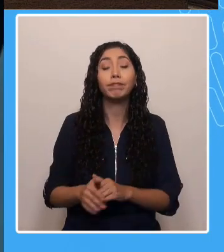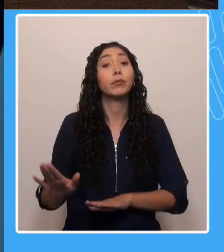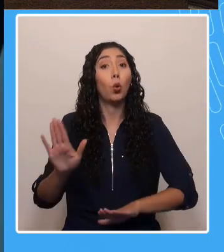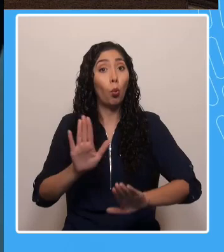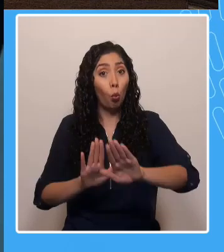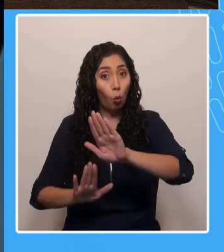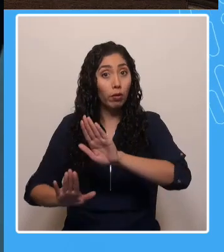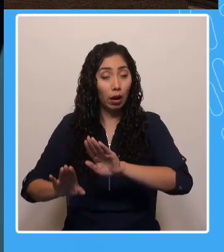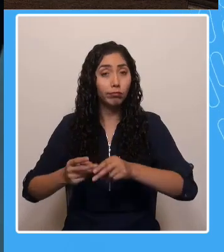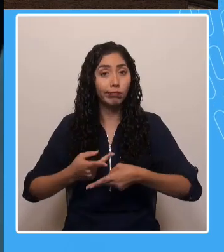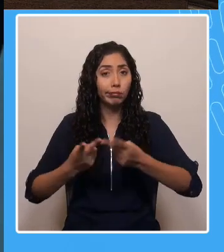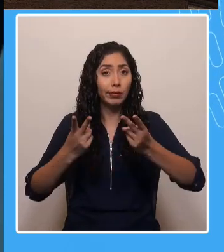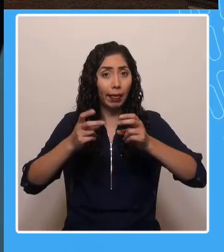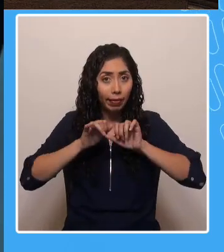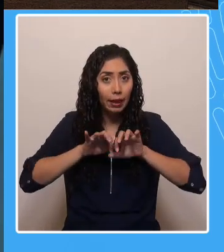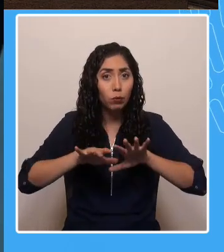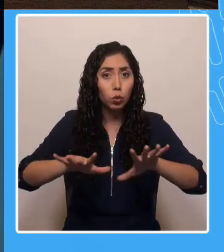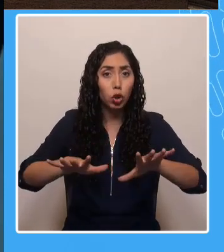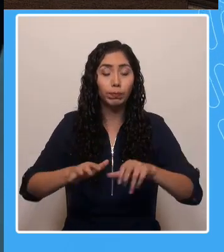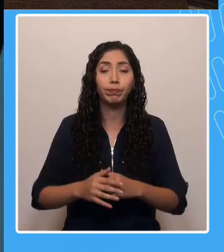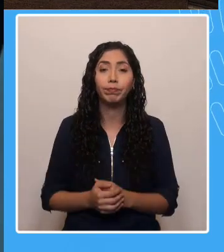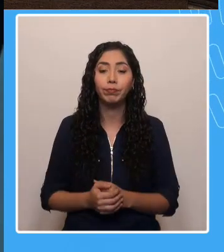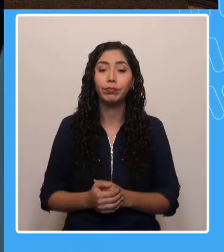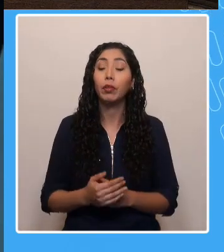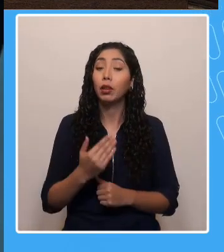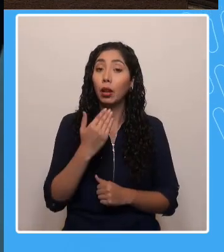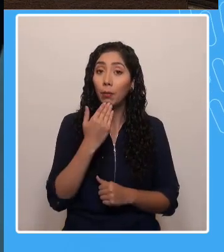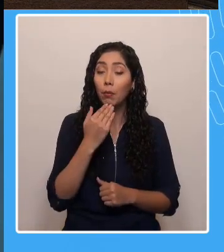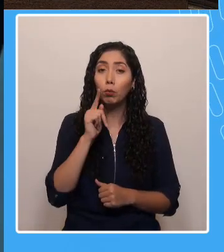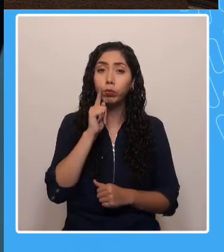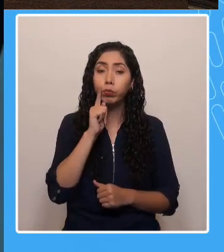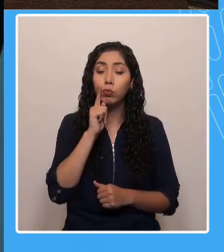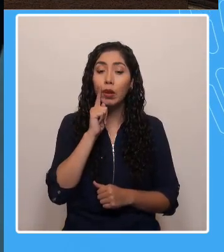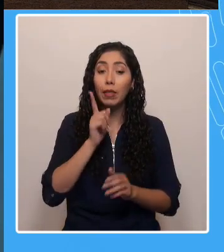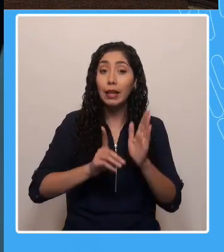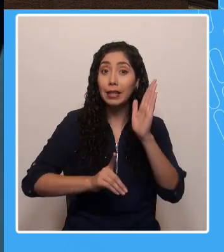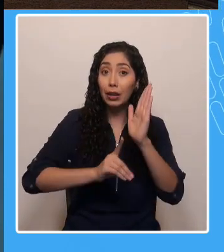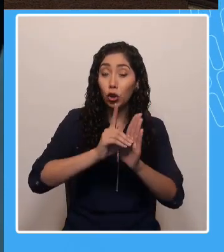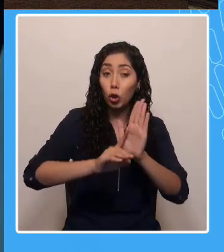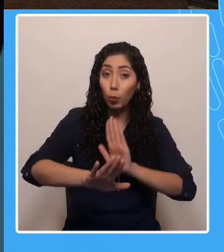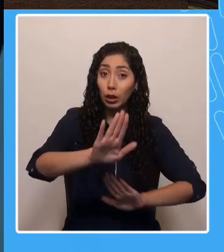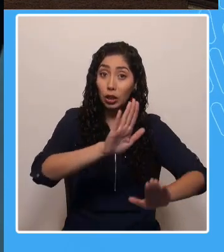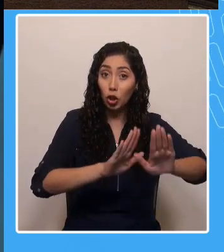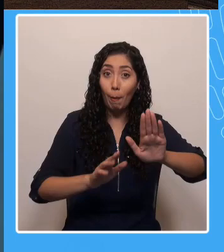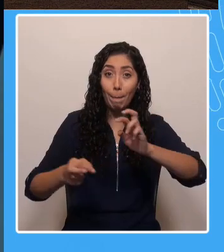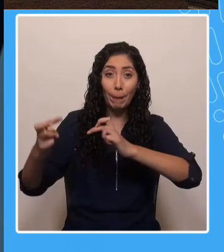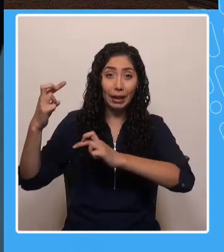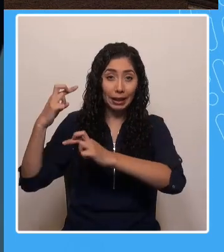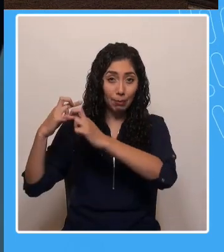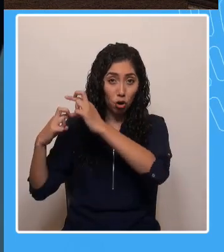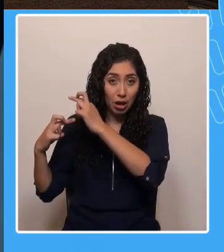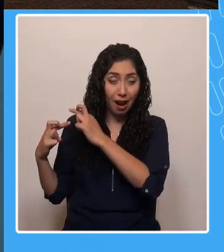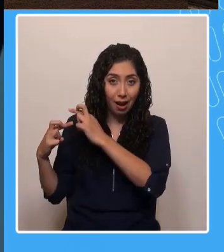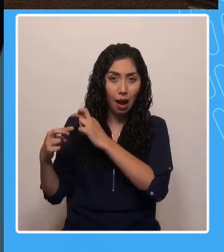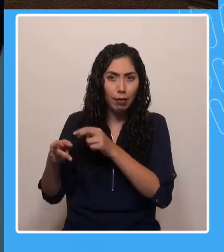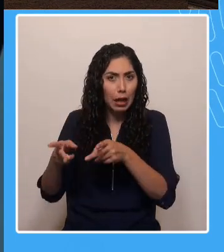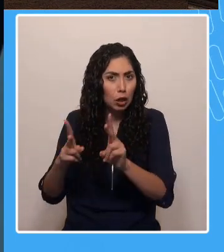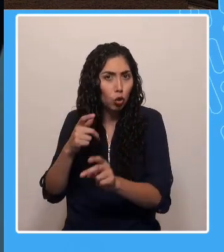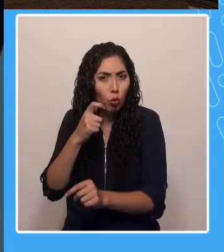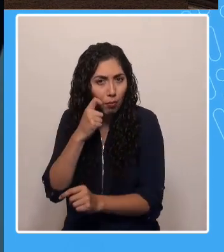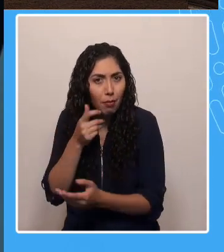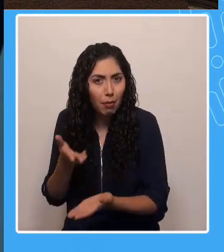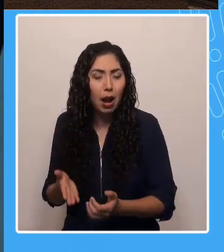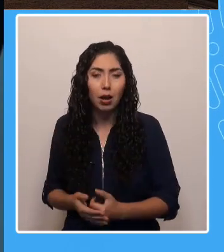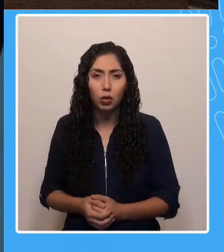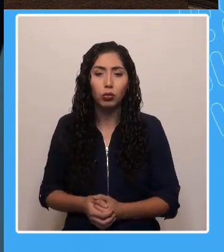y difusión. También aborda el desarrollo y protección patrimonial como un derecho humano innegable, que debe ser